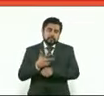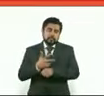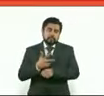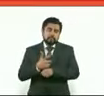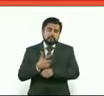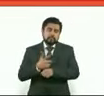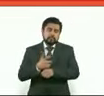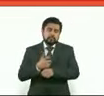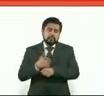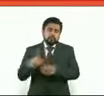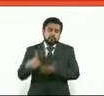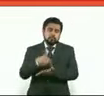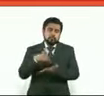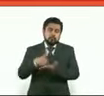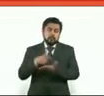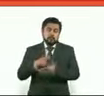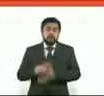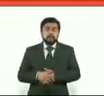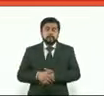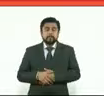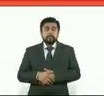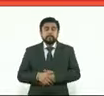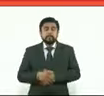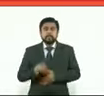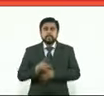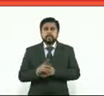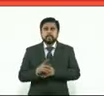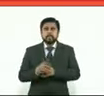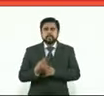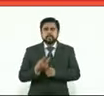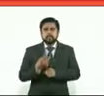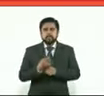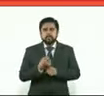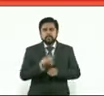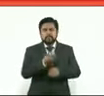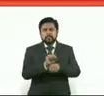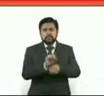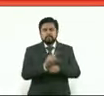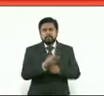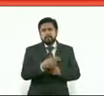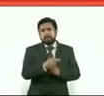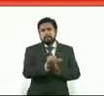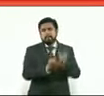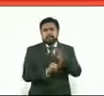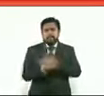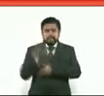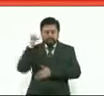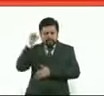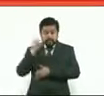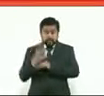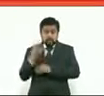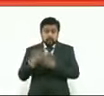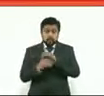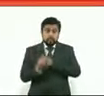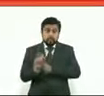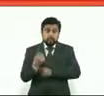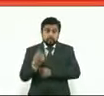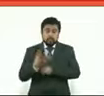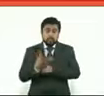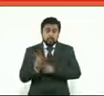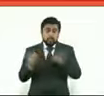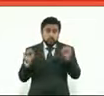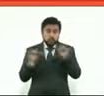fue en la segunda quincena del mes de abril. Y en este 2021, hablando acerca de maratones o de